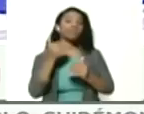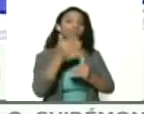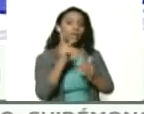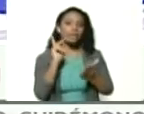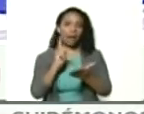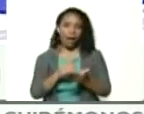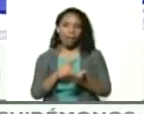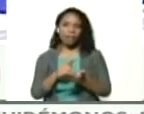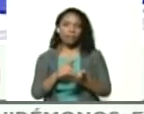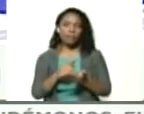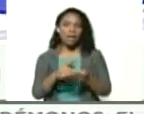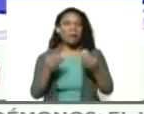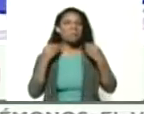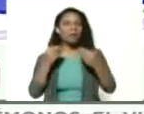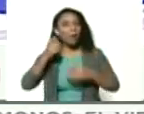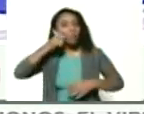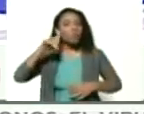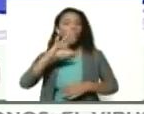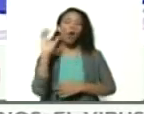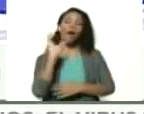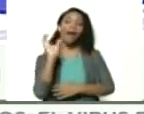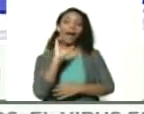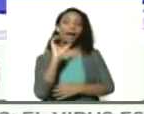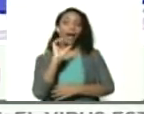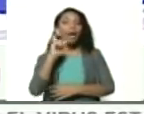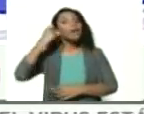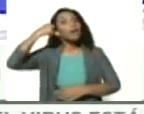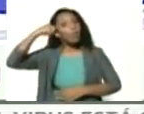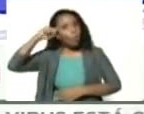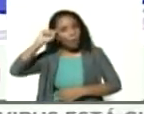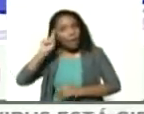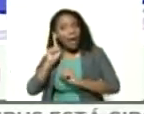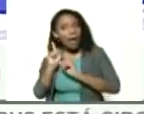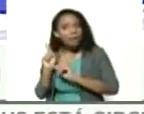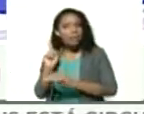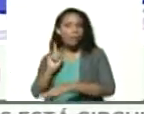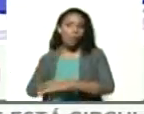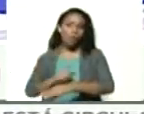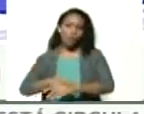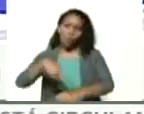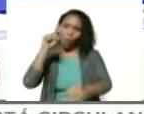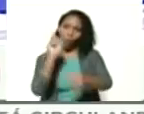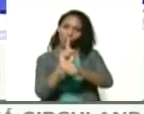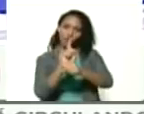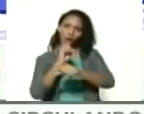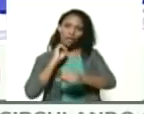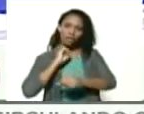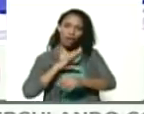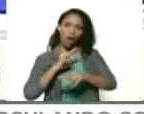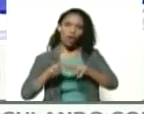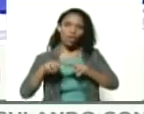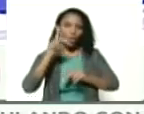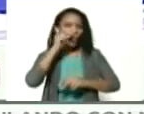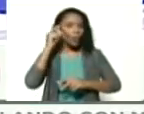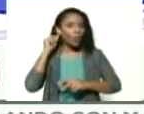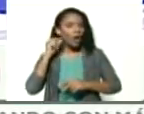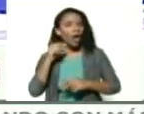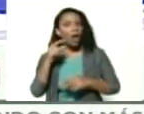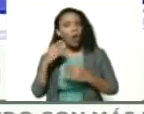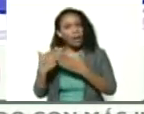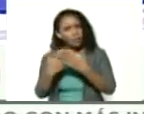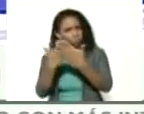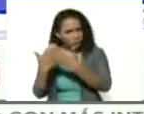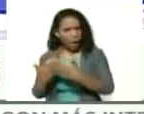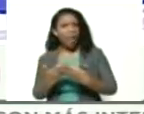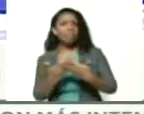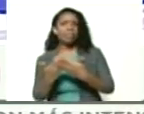llegada, para que el pueblo de Caracas rememore ese momento único en la historia, los niños, las niñas, los